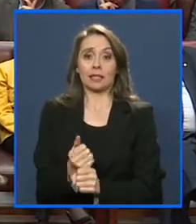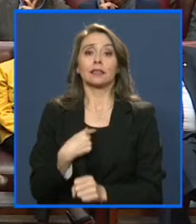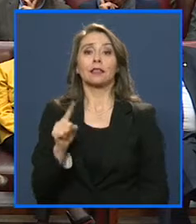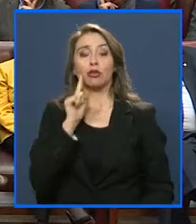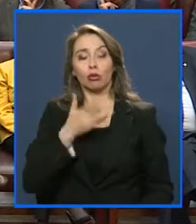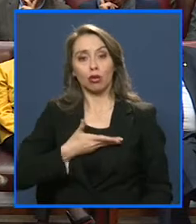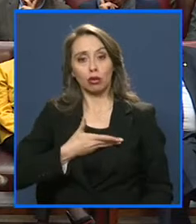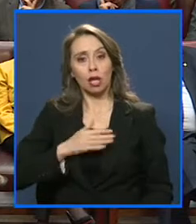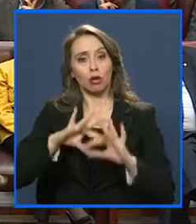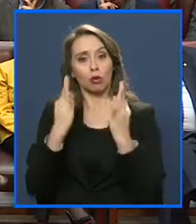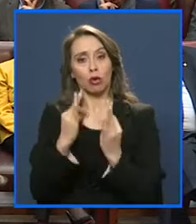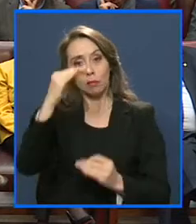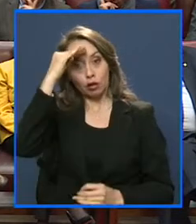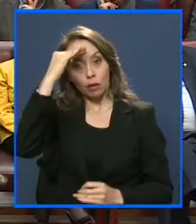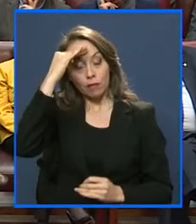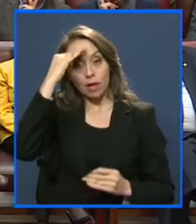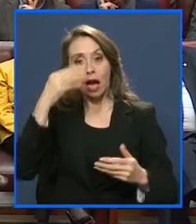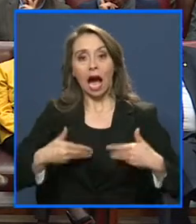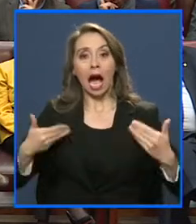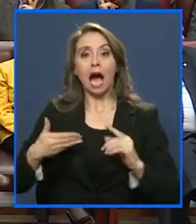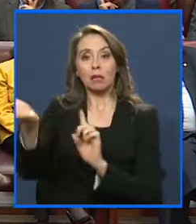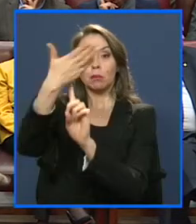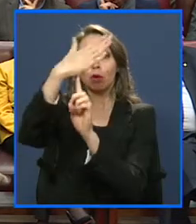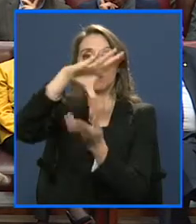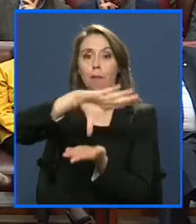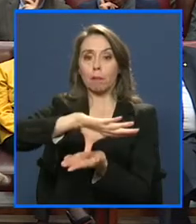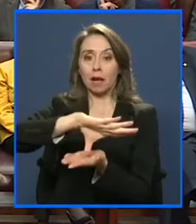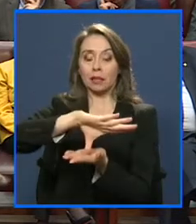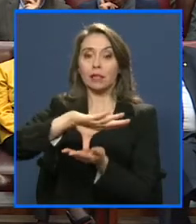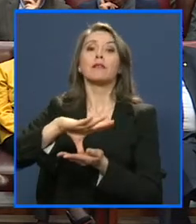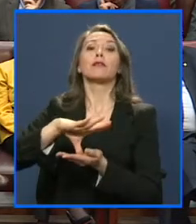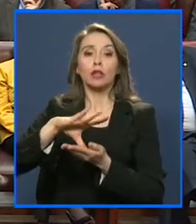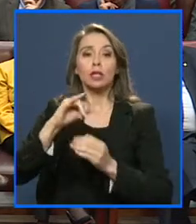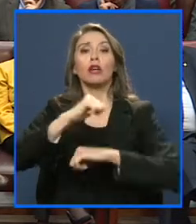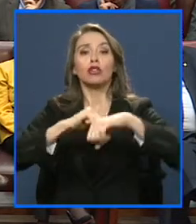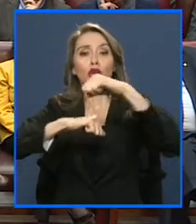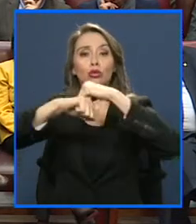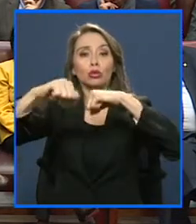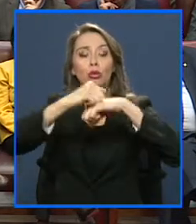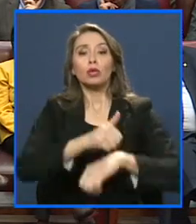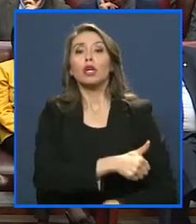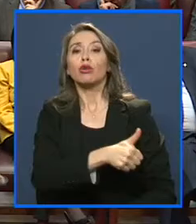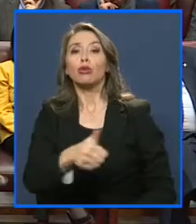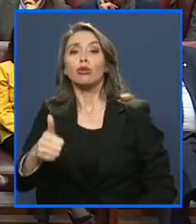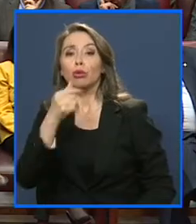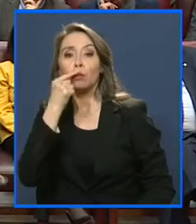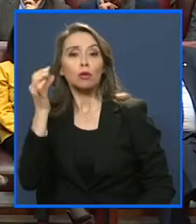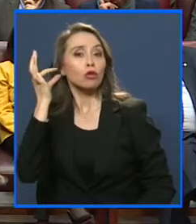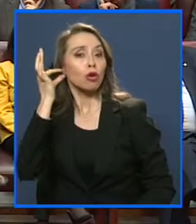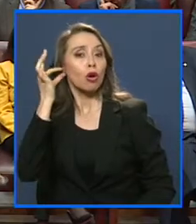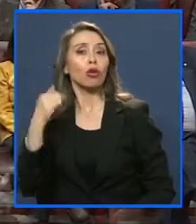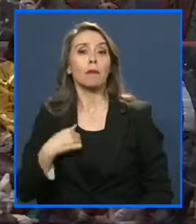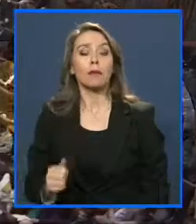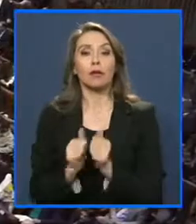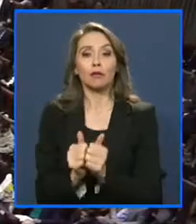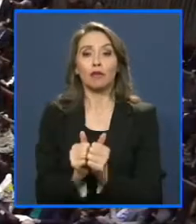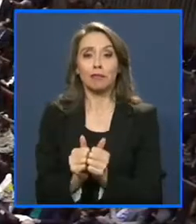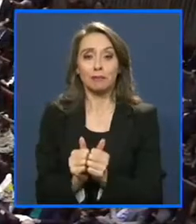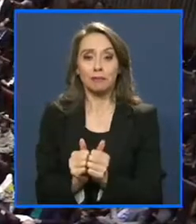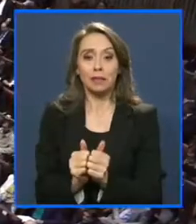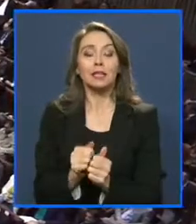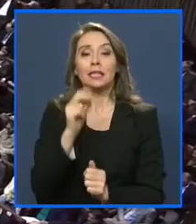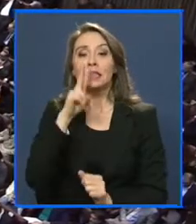plena confianza en el ánimo patriótico y constructivo de todas y todos mis colegas sin